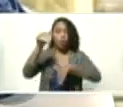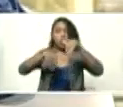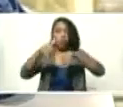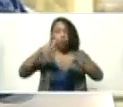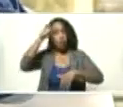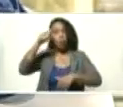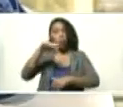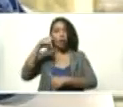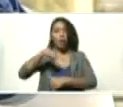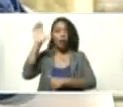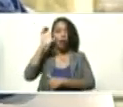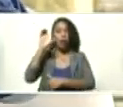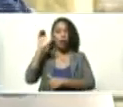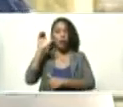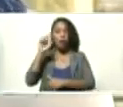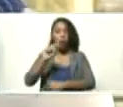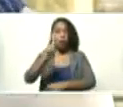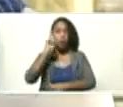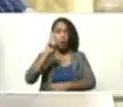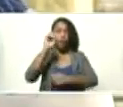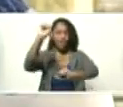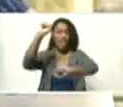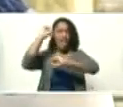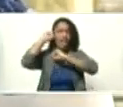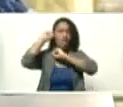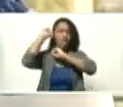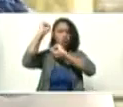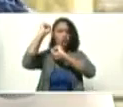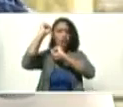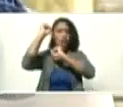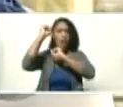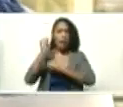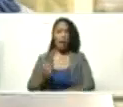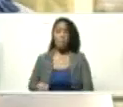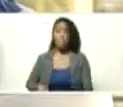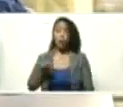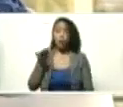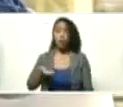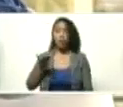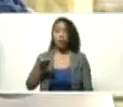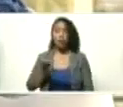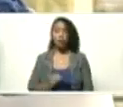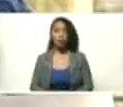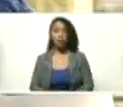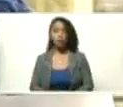pueblo de Caracas, una victoria apabullante,